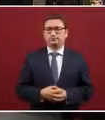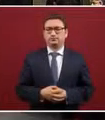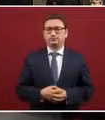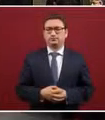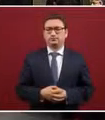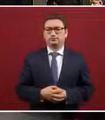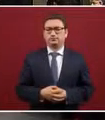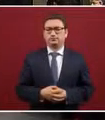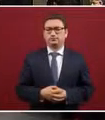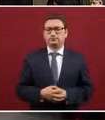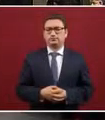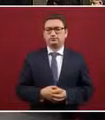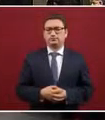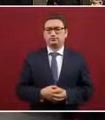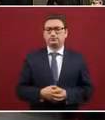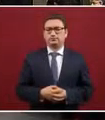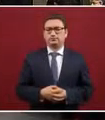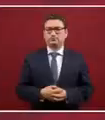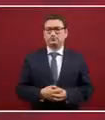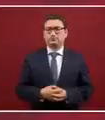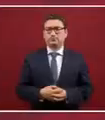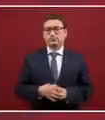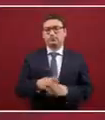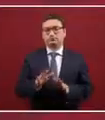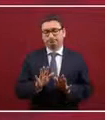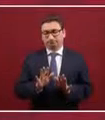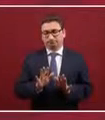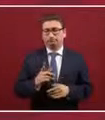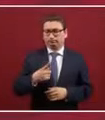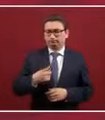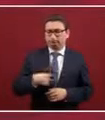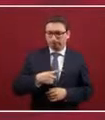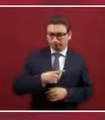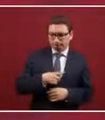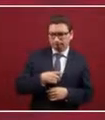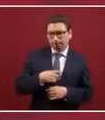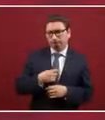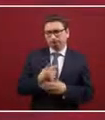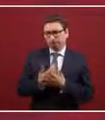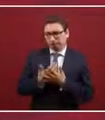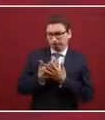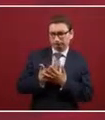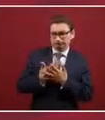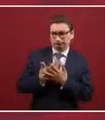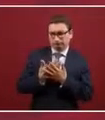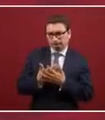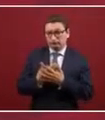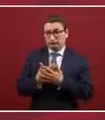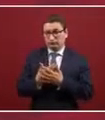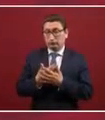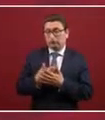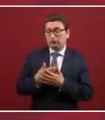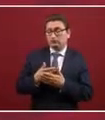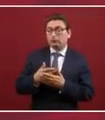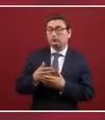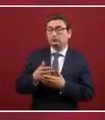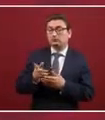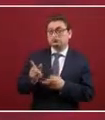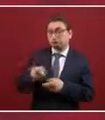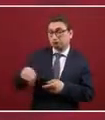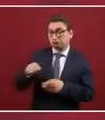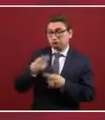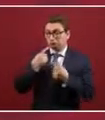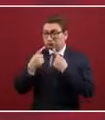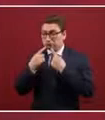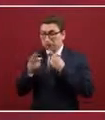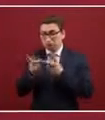atentos a los resultados de las pláticas y estoy optimista,